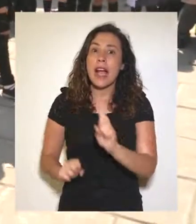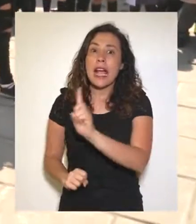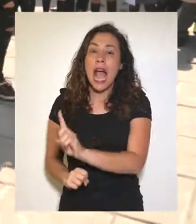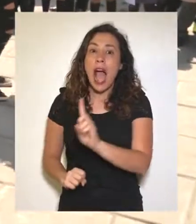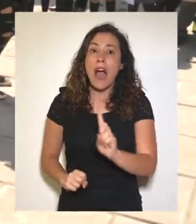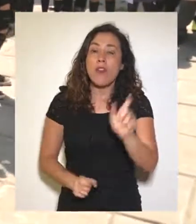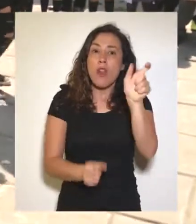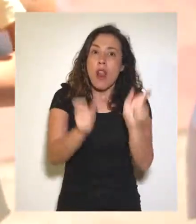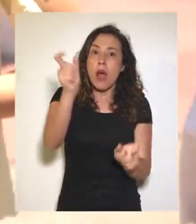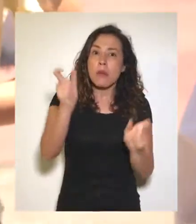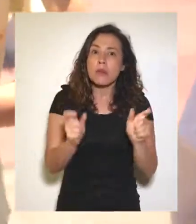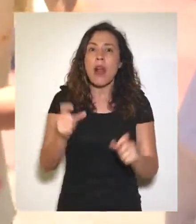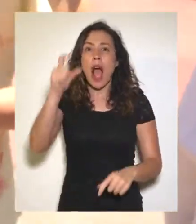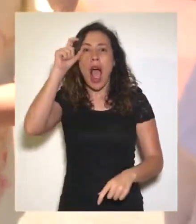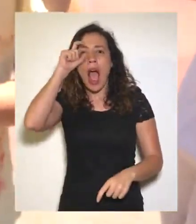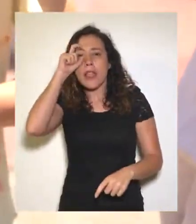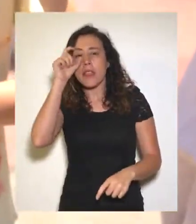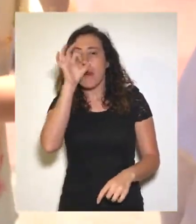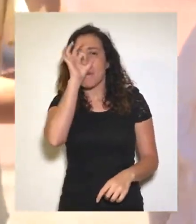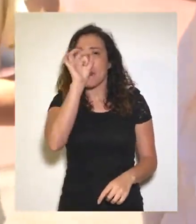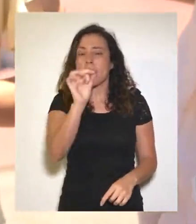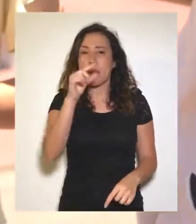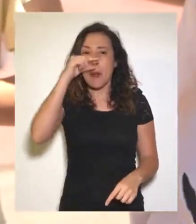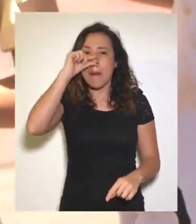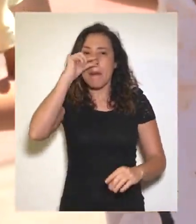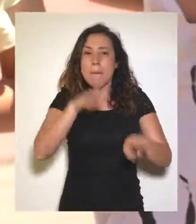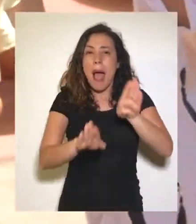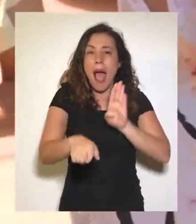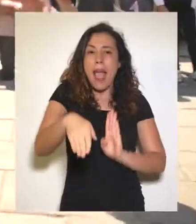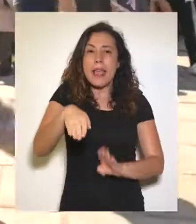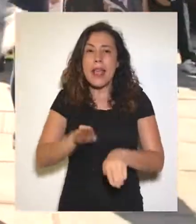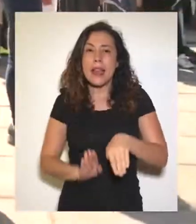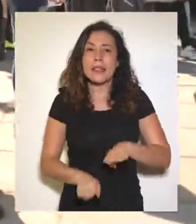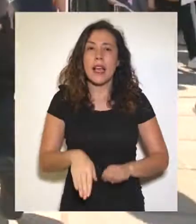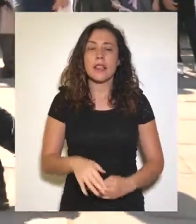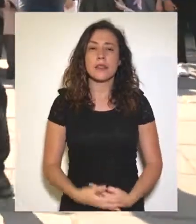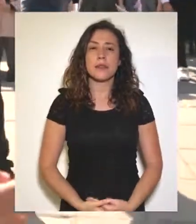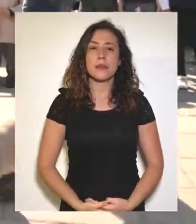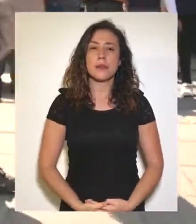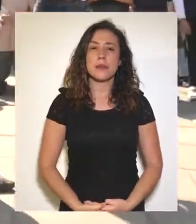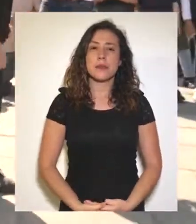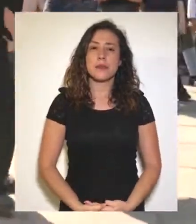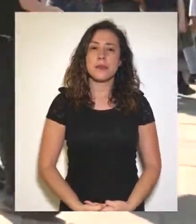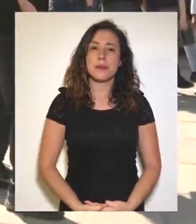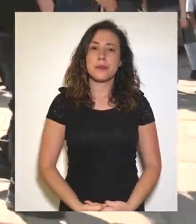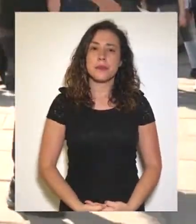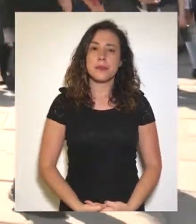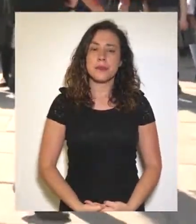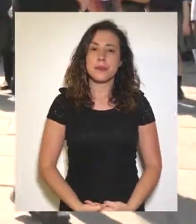investigación de cada uno de los personajes, Allende, Pinochet, Michael Jackson.